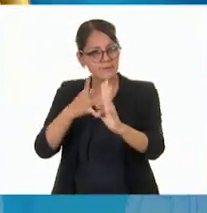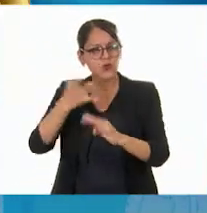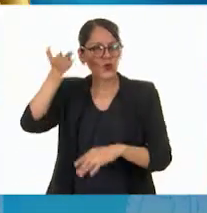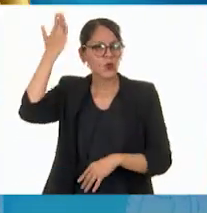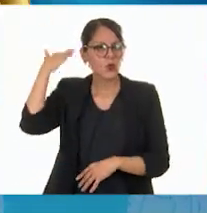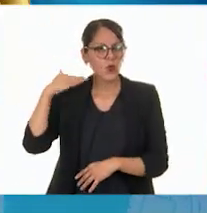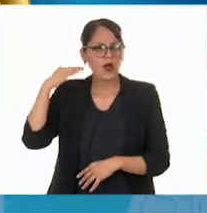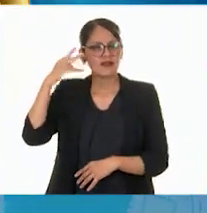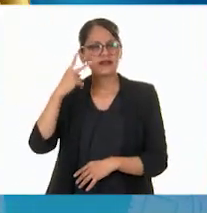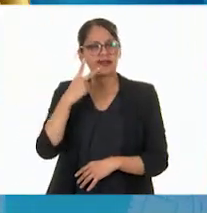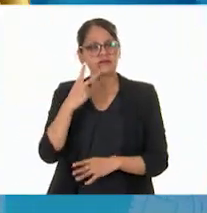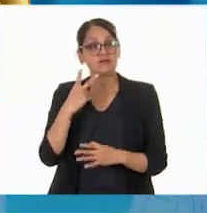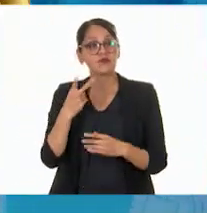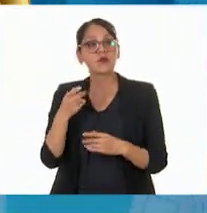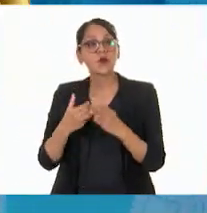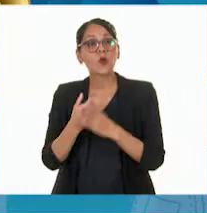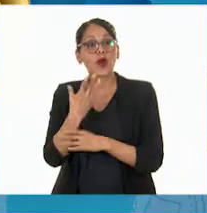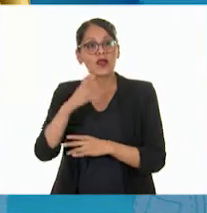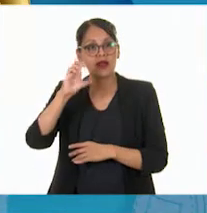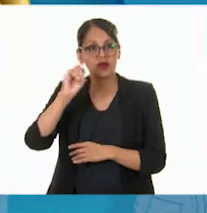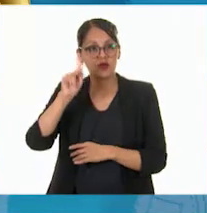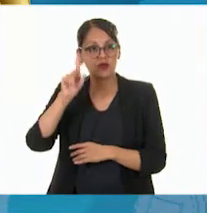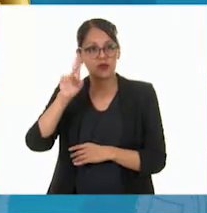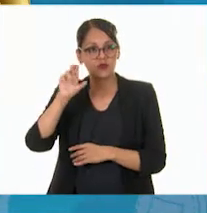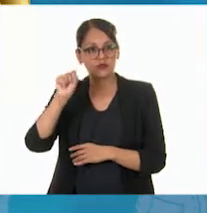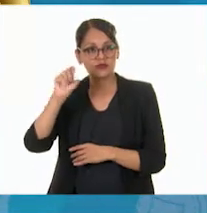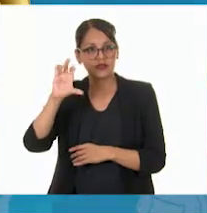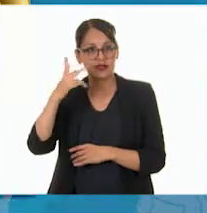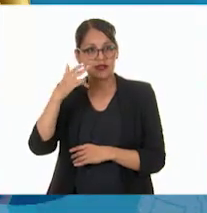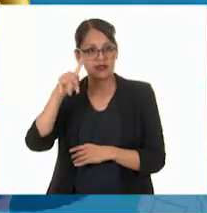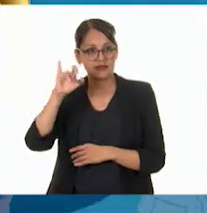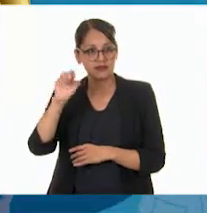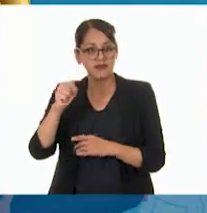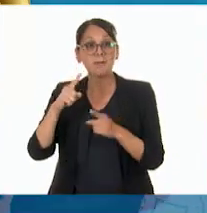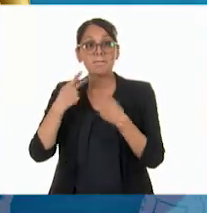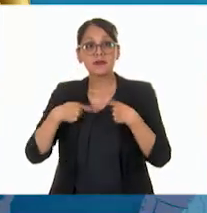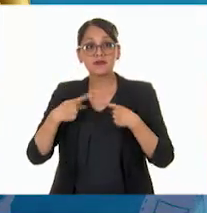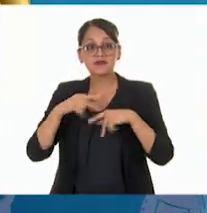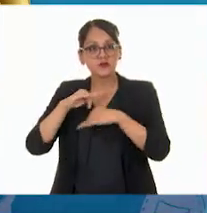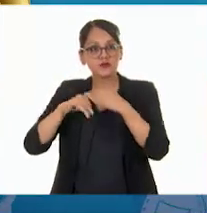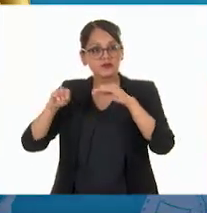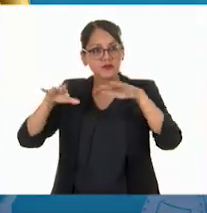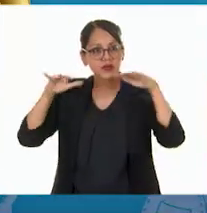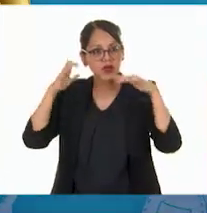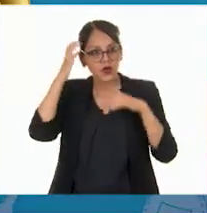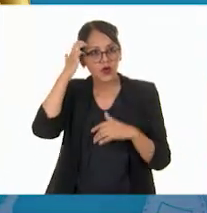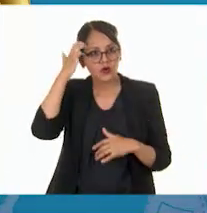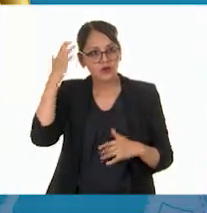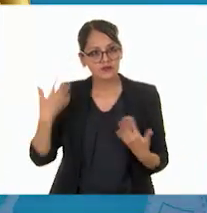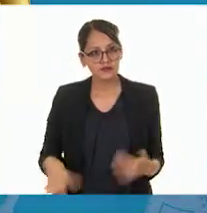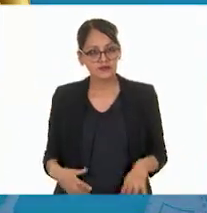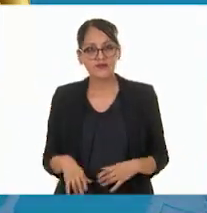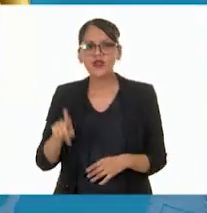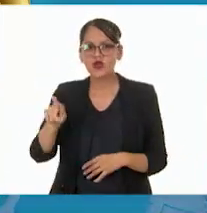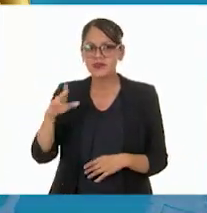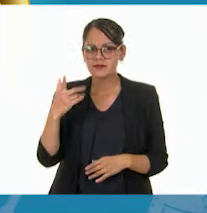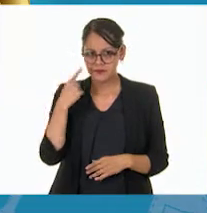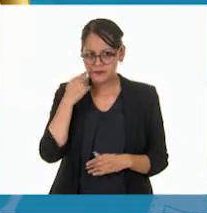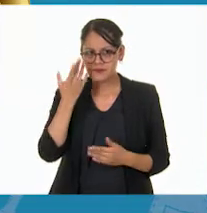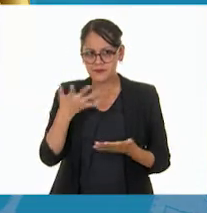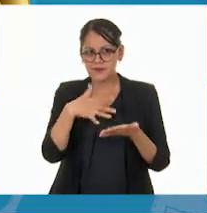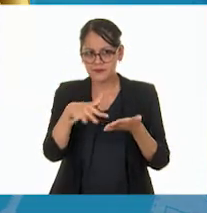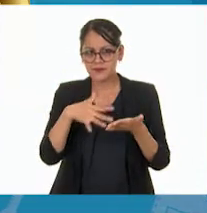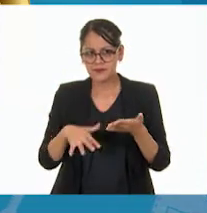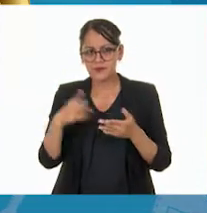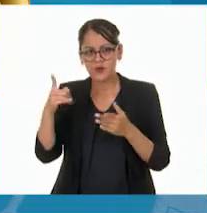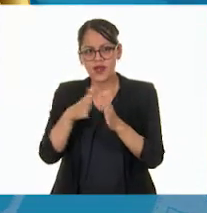aquel entonces era la de Corpus Christi, que sin duda era muy vistosa. Oye, Jenny, ¿te parece si leemos un